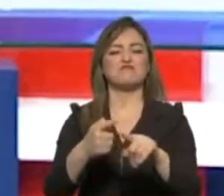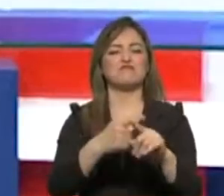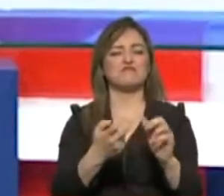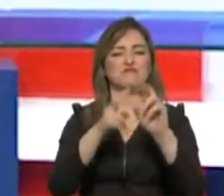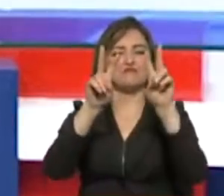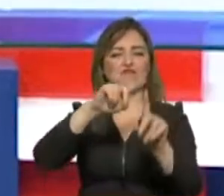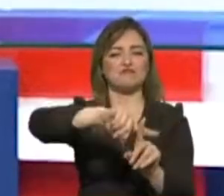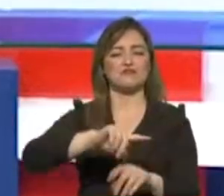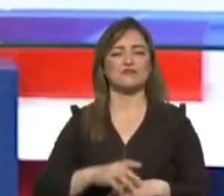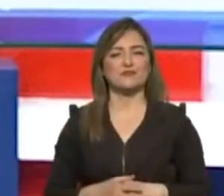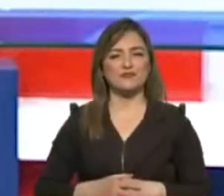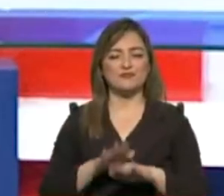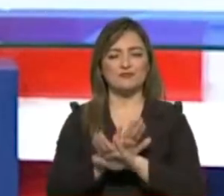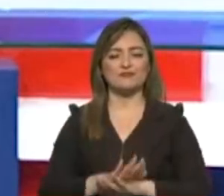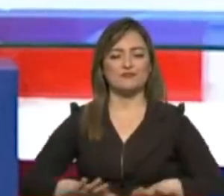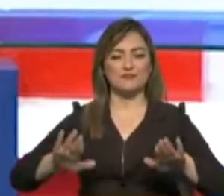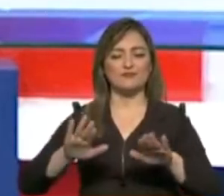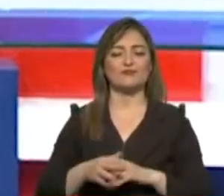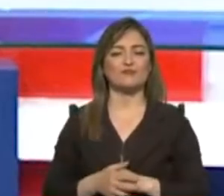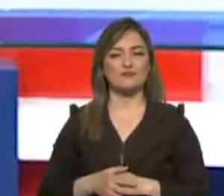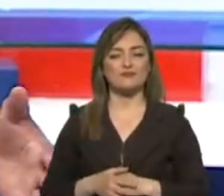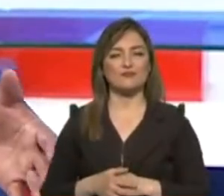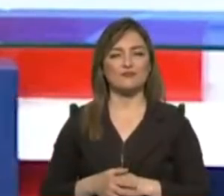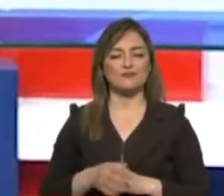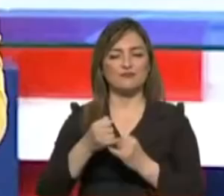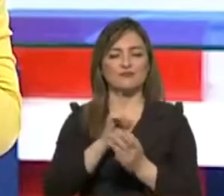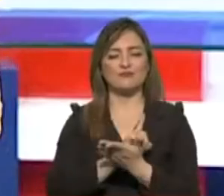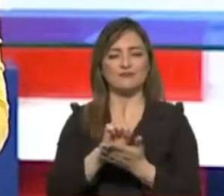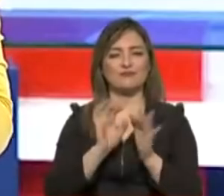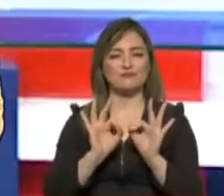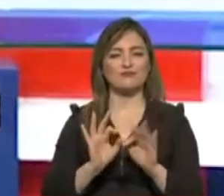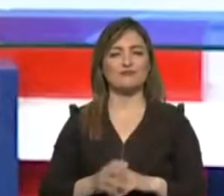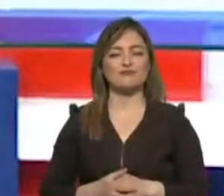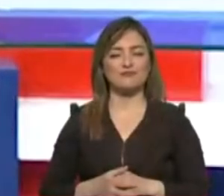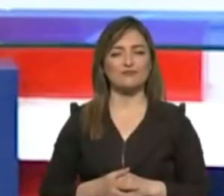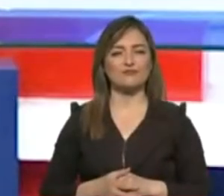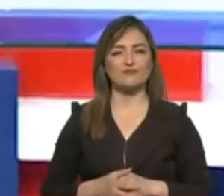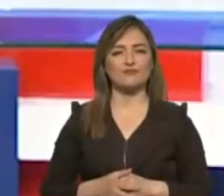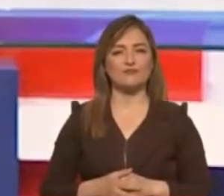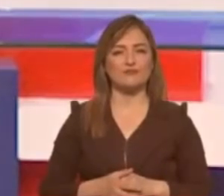estos temas positivos. De esta forma estamos culminando este espacio de noticias. Buen fin de semana para todos.